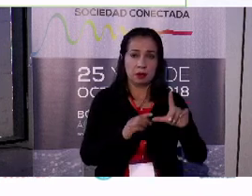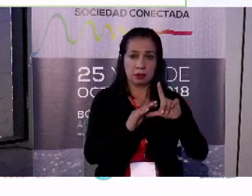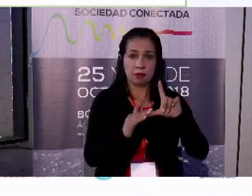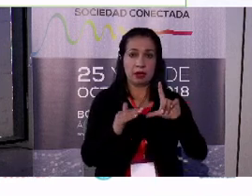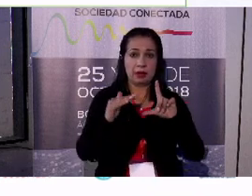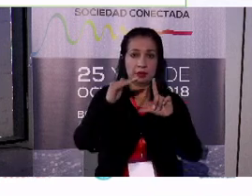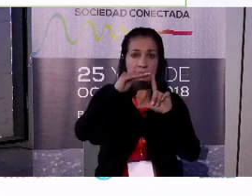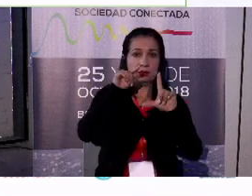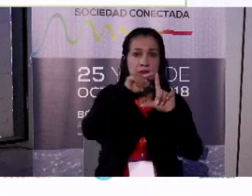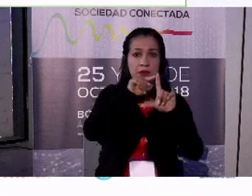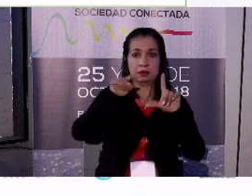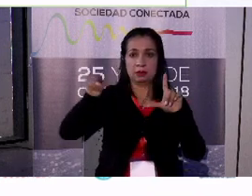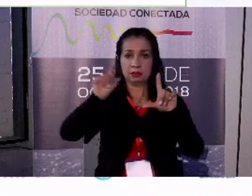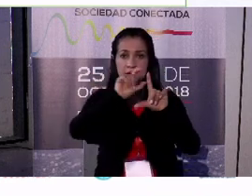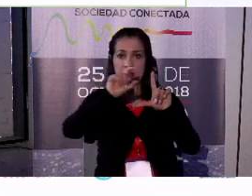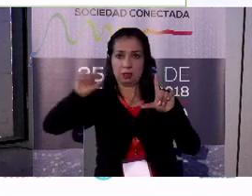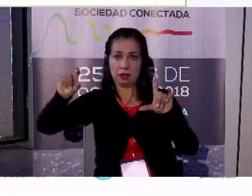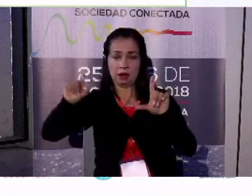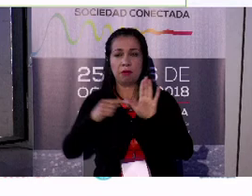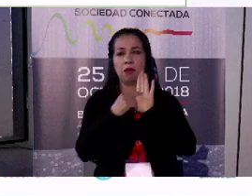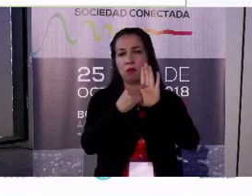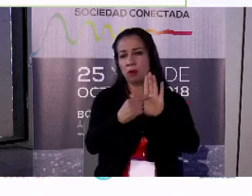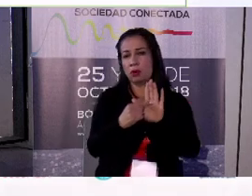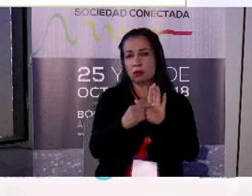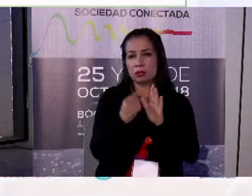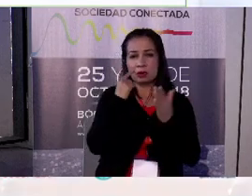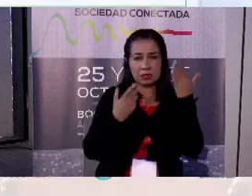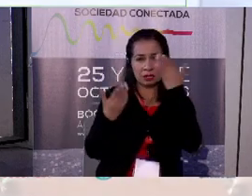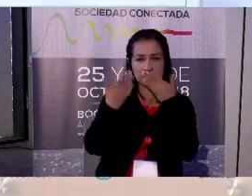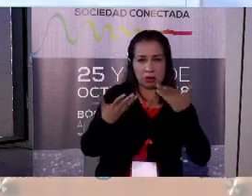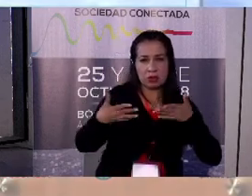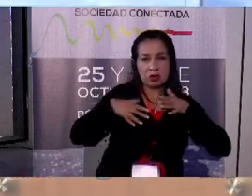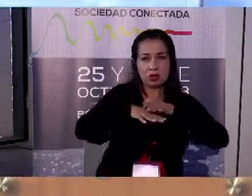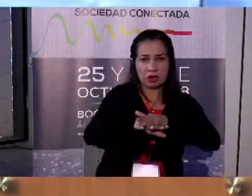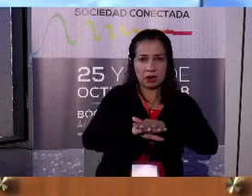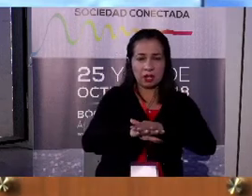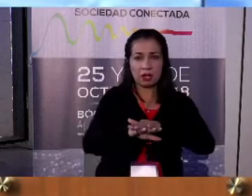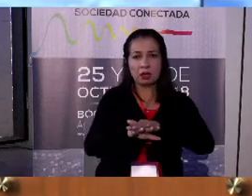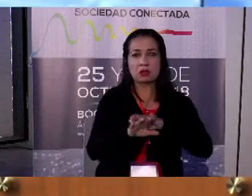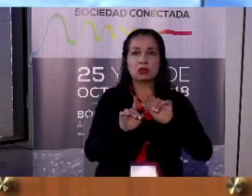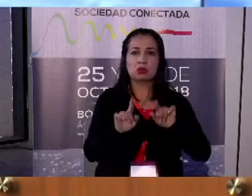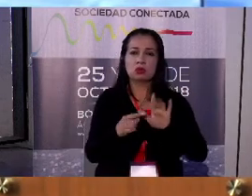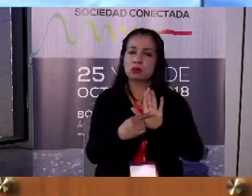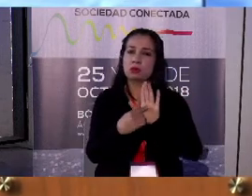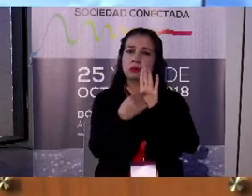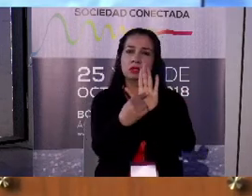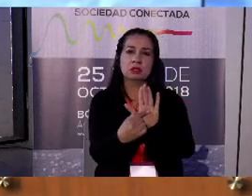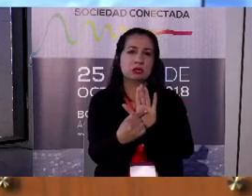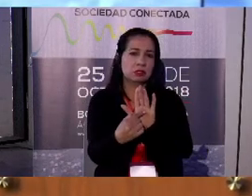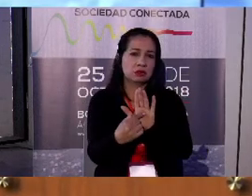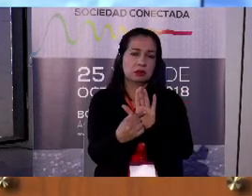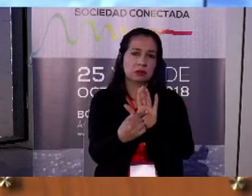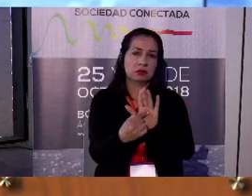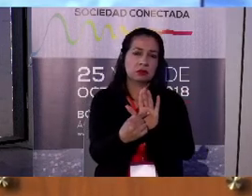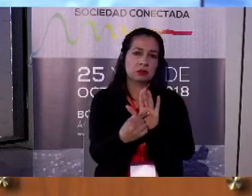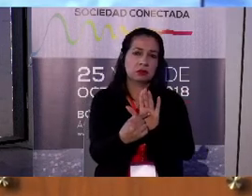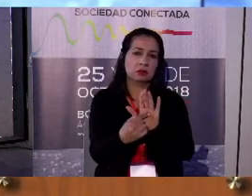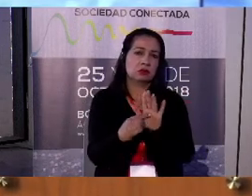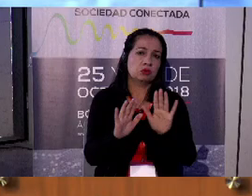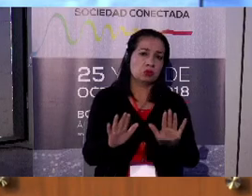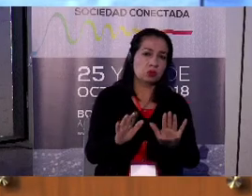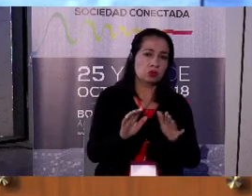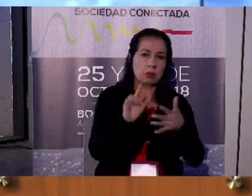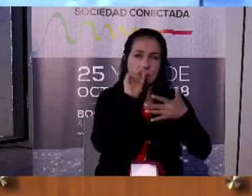simulaciones de red donde podemos tener una Mac o simulación